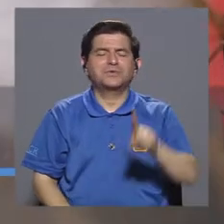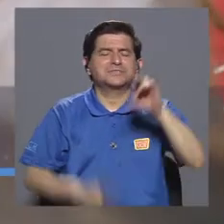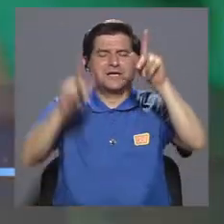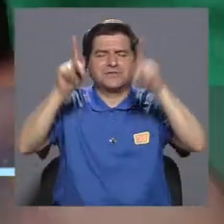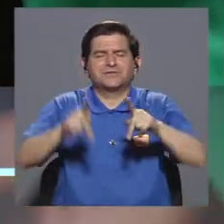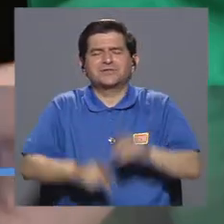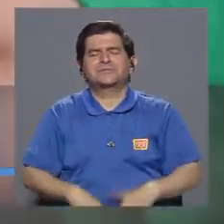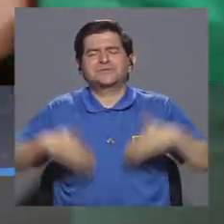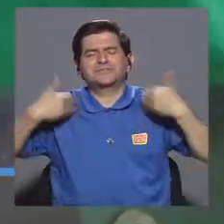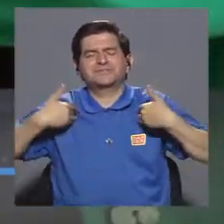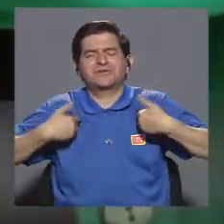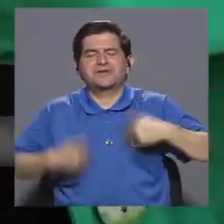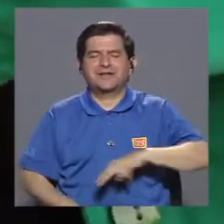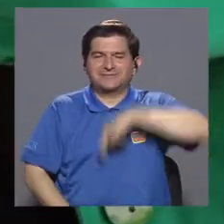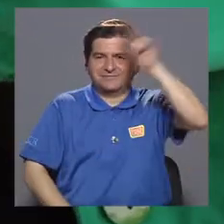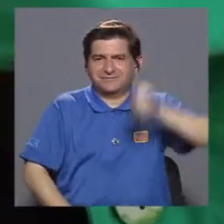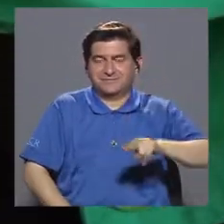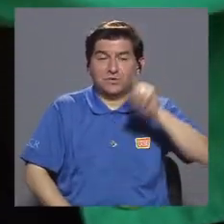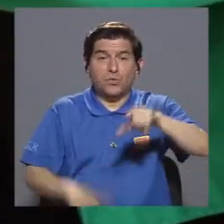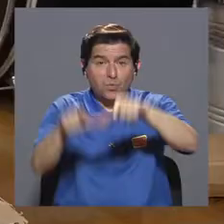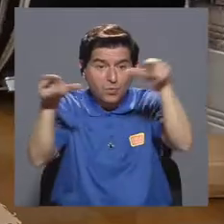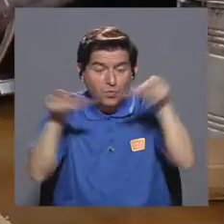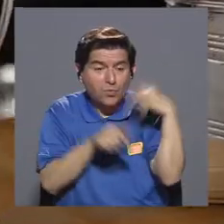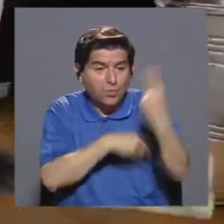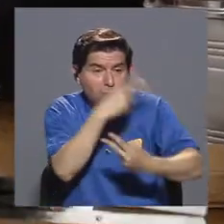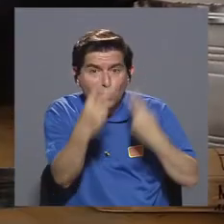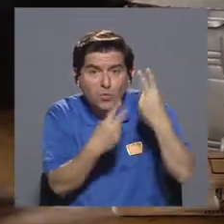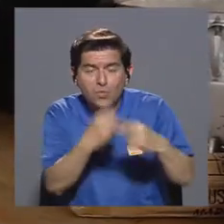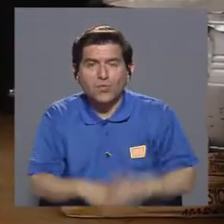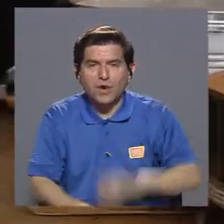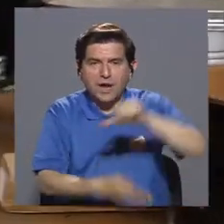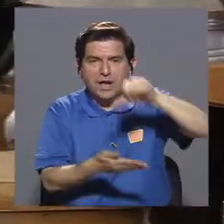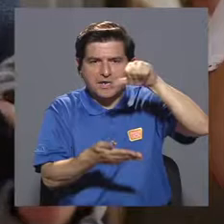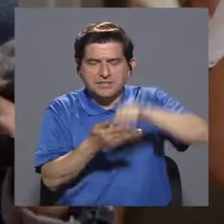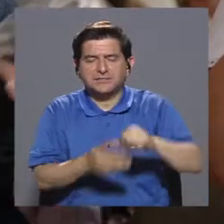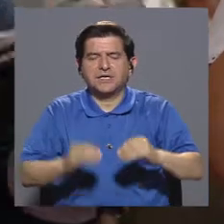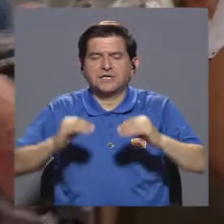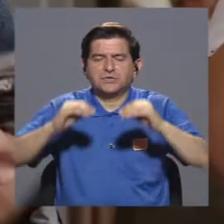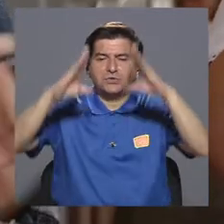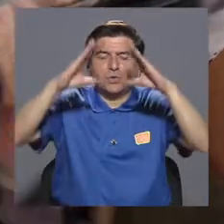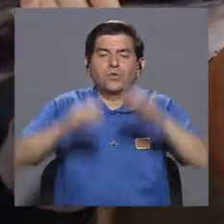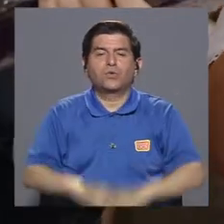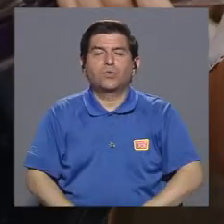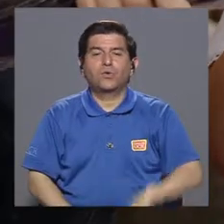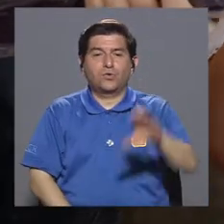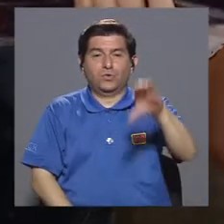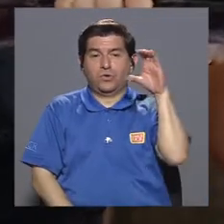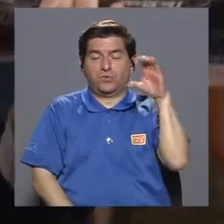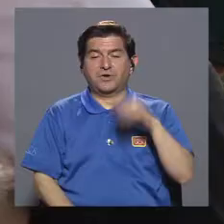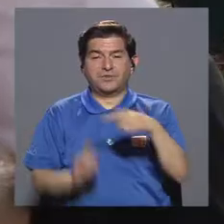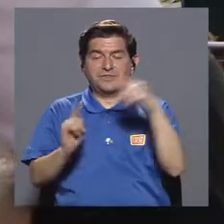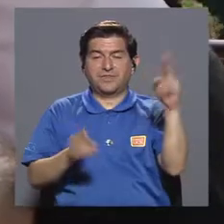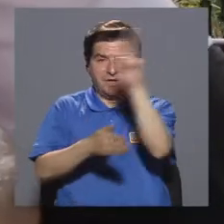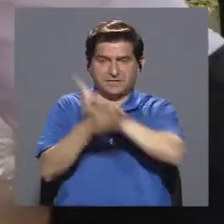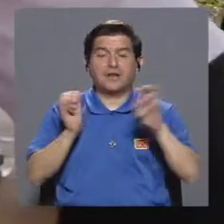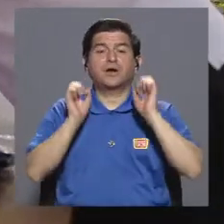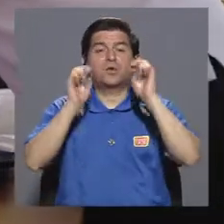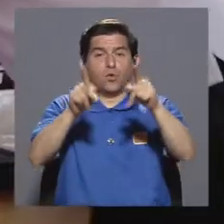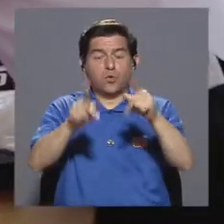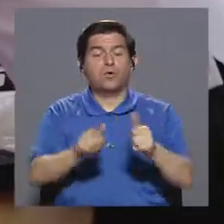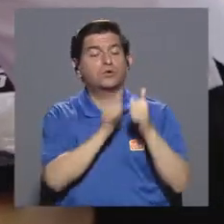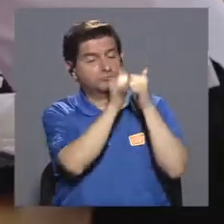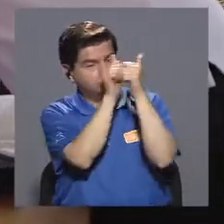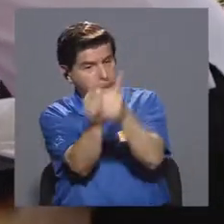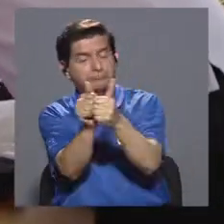de personas esta Navidad. Uno de los lugares que visitaron fue el Centro Diurno de Curritabat y desde la U tuvo